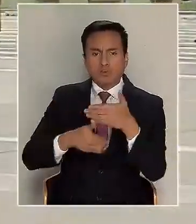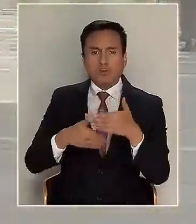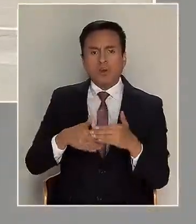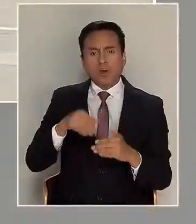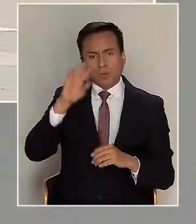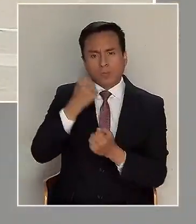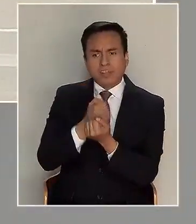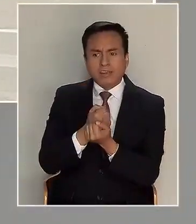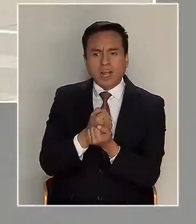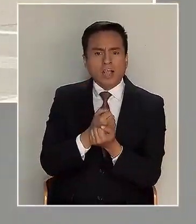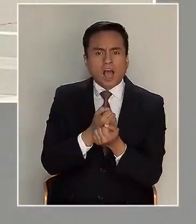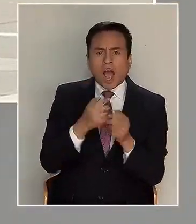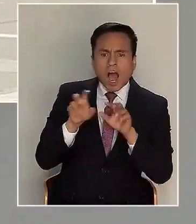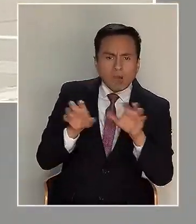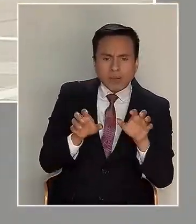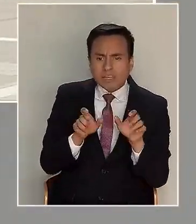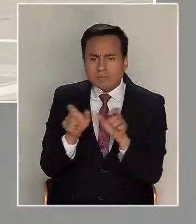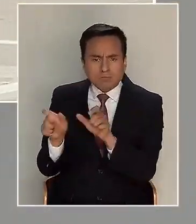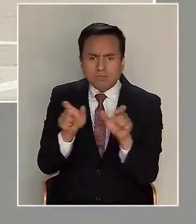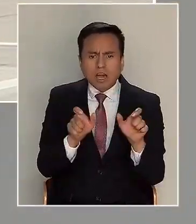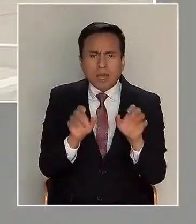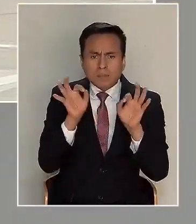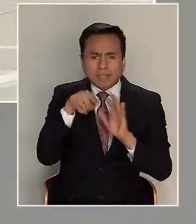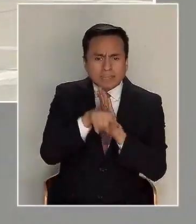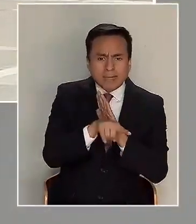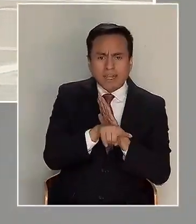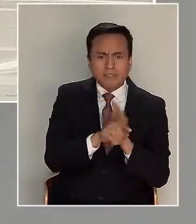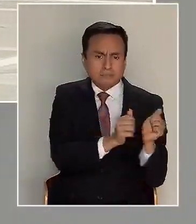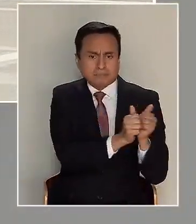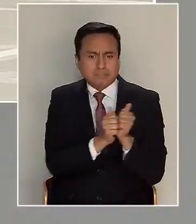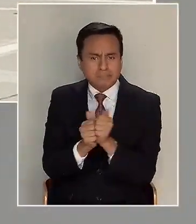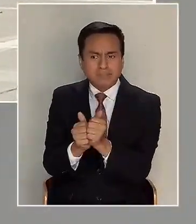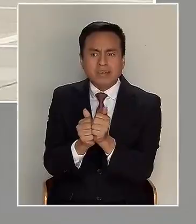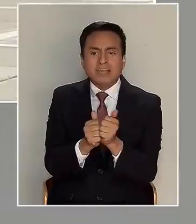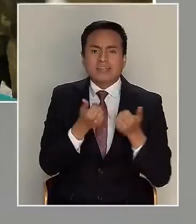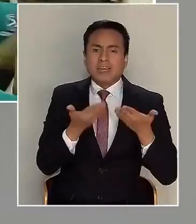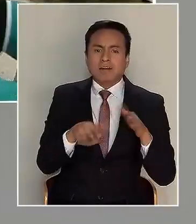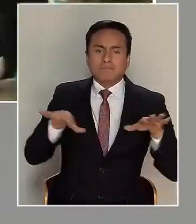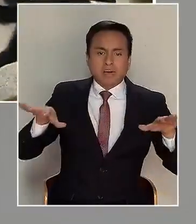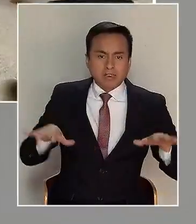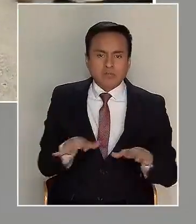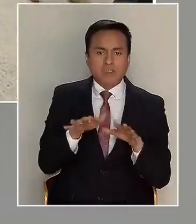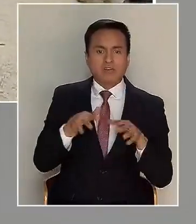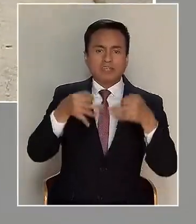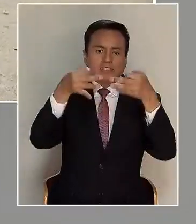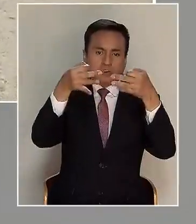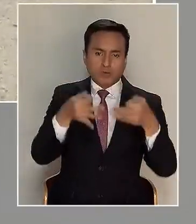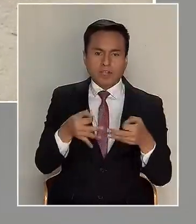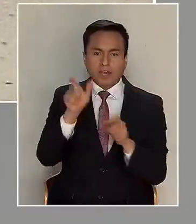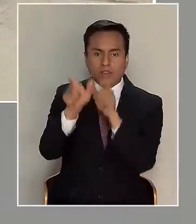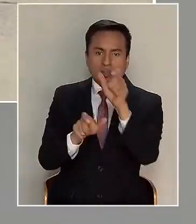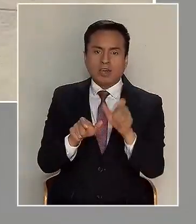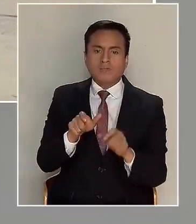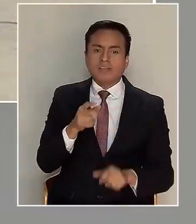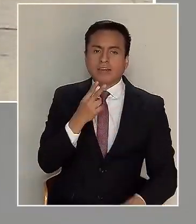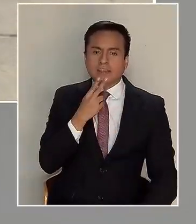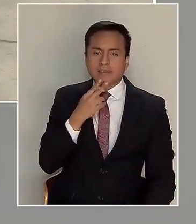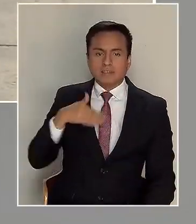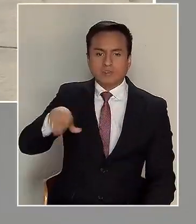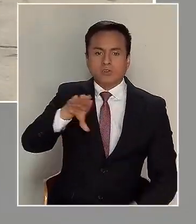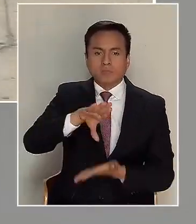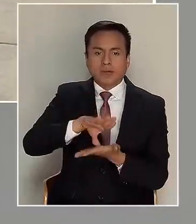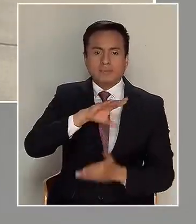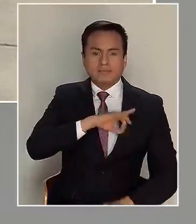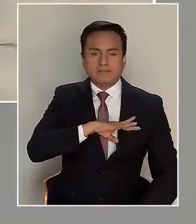de unidades operativas y especializadas, entregando su mayor esfuerzo por la seguridad de los habitantes de